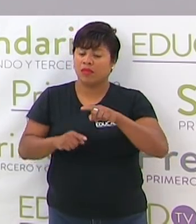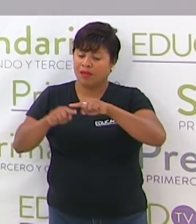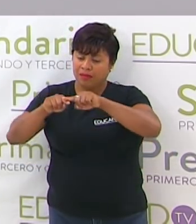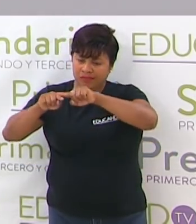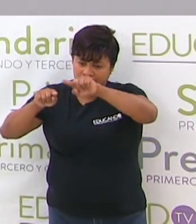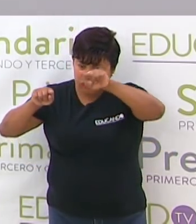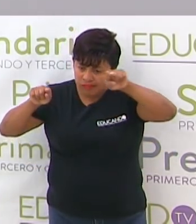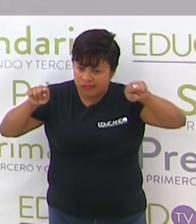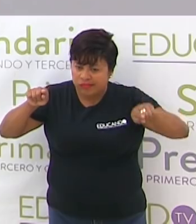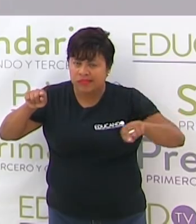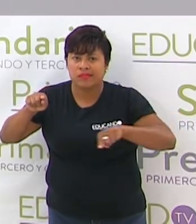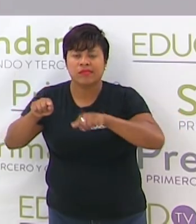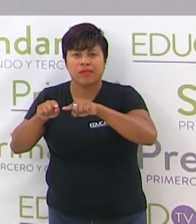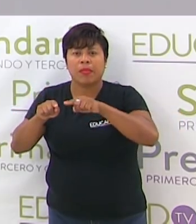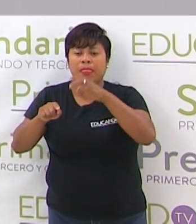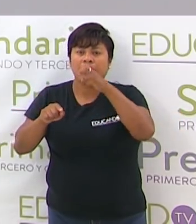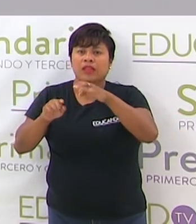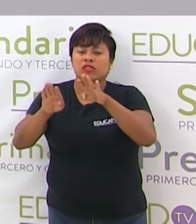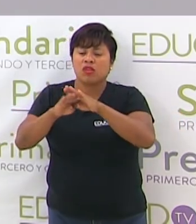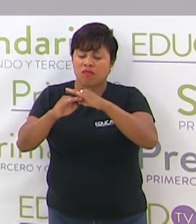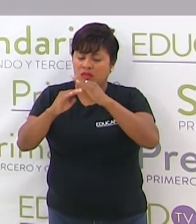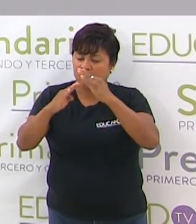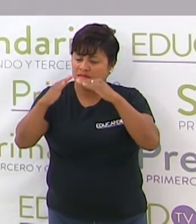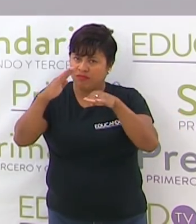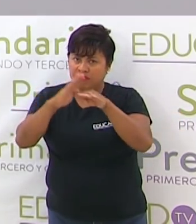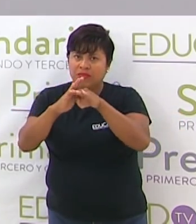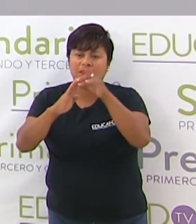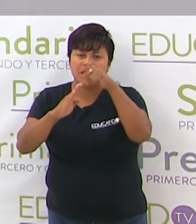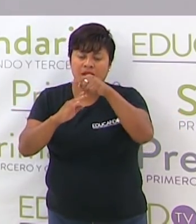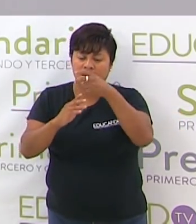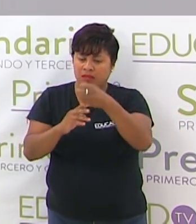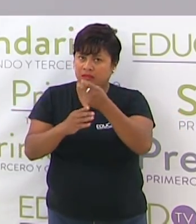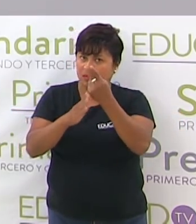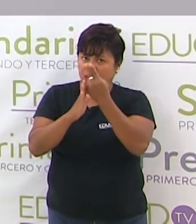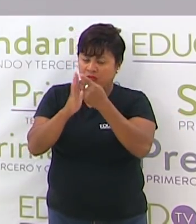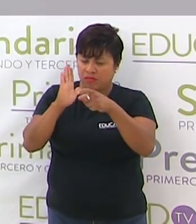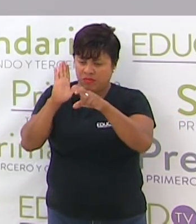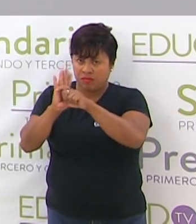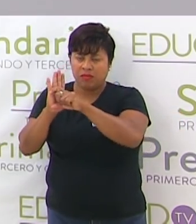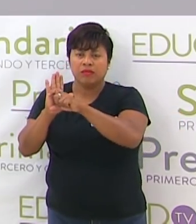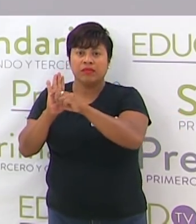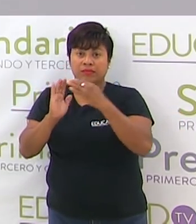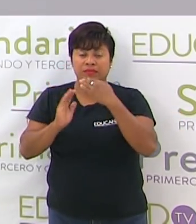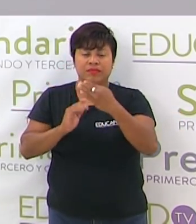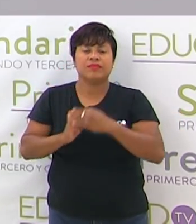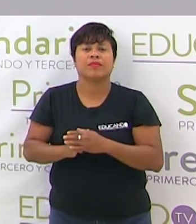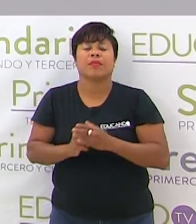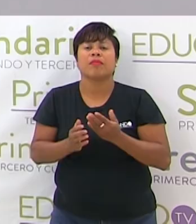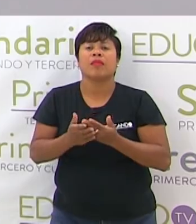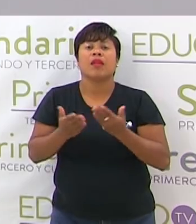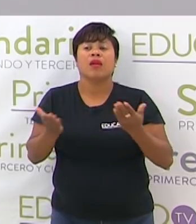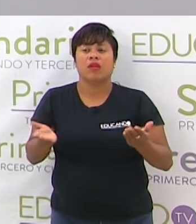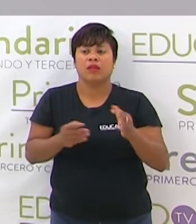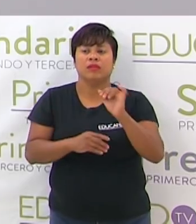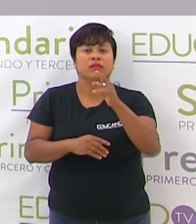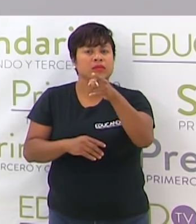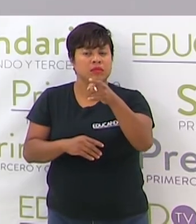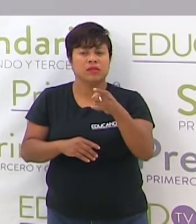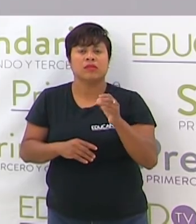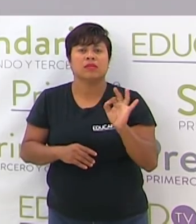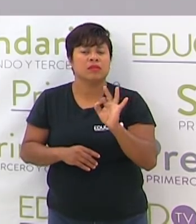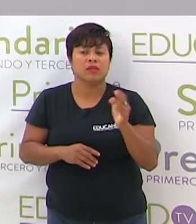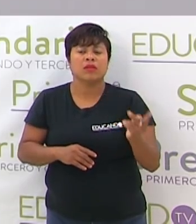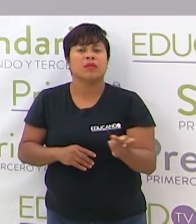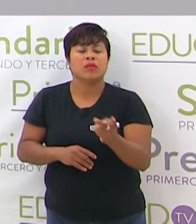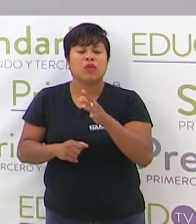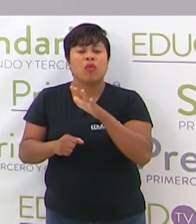El contorno es aquello que limita a la figura, ¿sí? Muy bien. Ahora, si a ti te